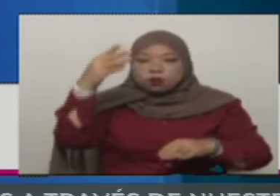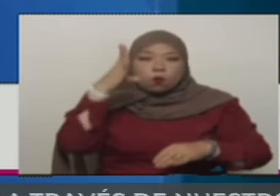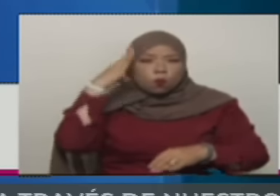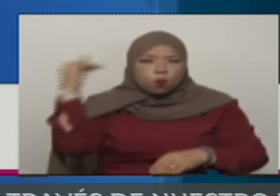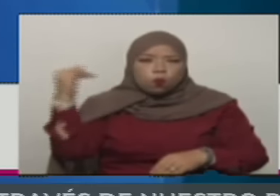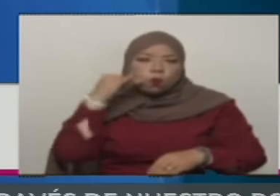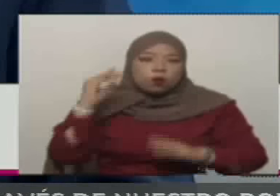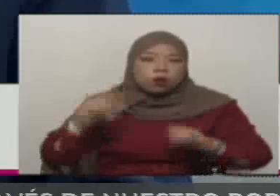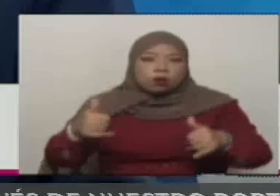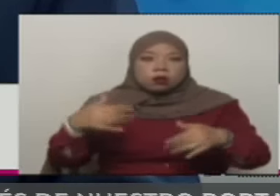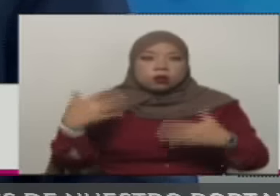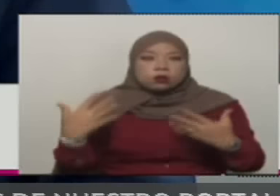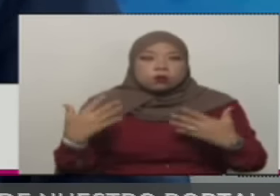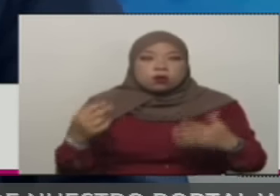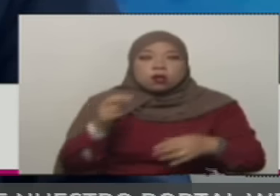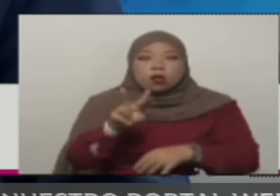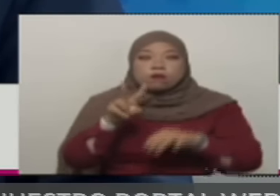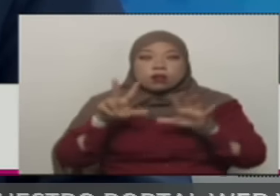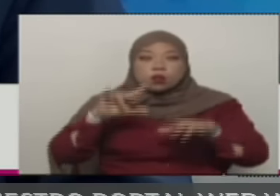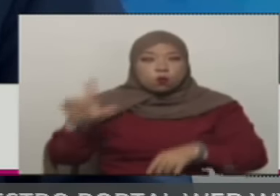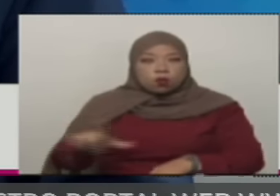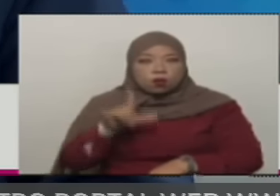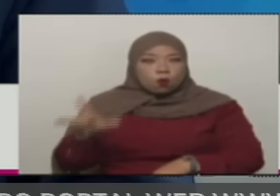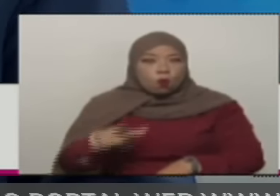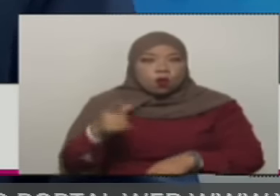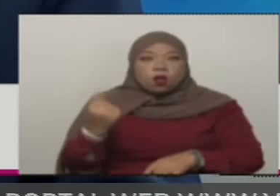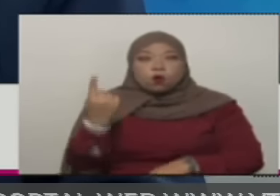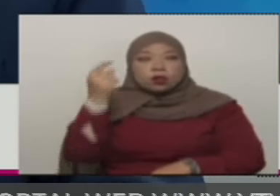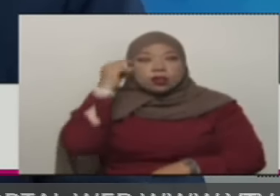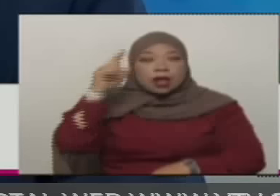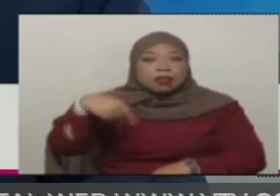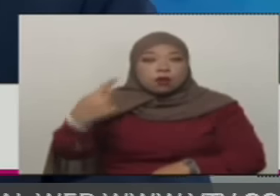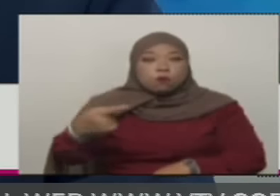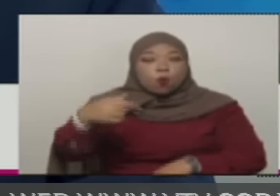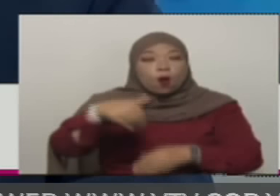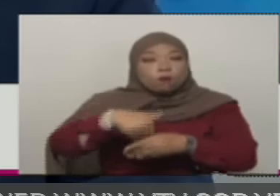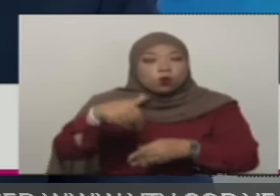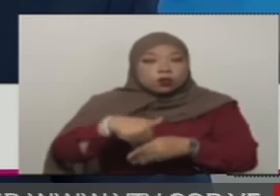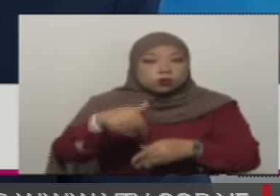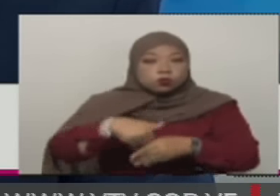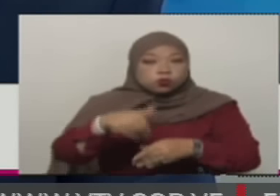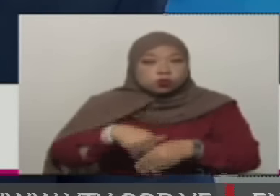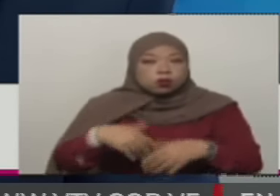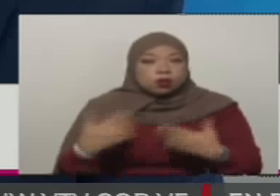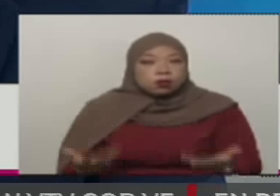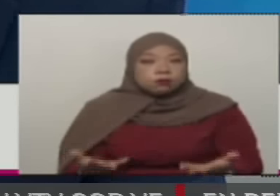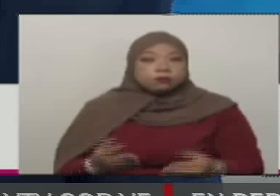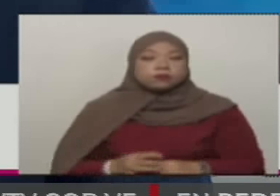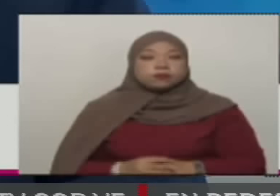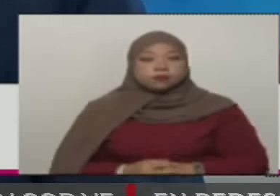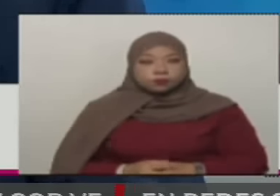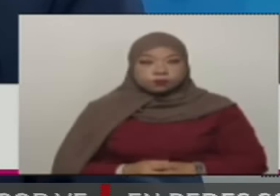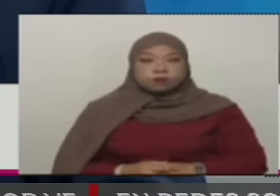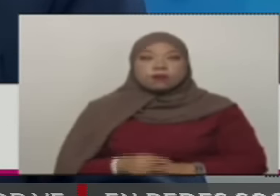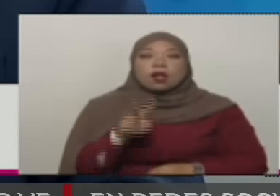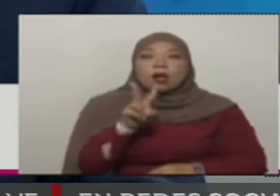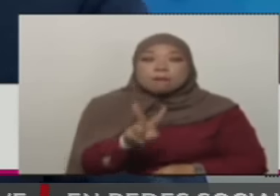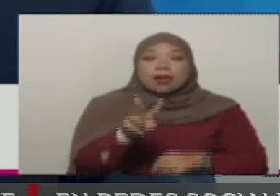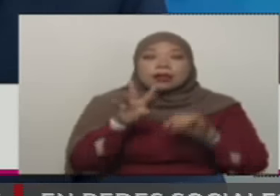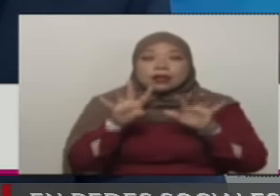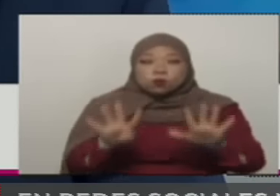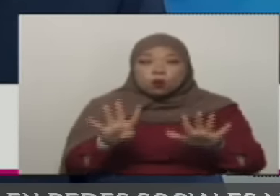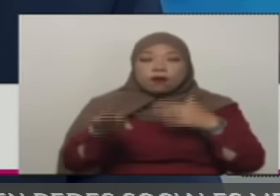Bajos? Gravísimo, el 29 de julio. Un día después de las elecciones. Pero sobre todo, días 29 y 30 de julio,